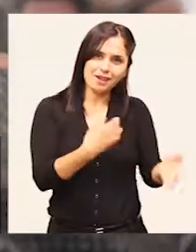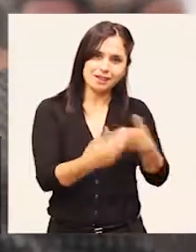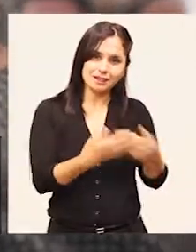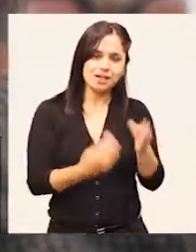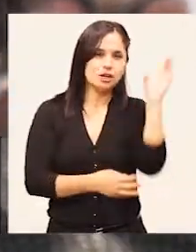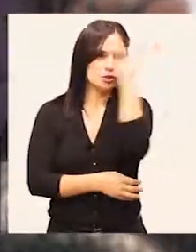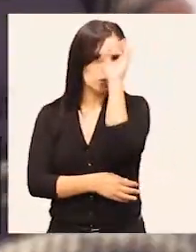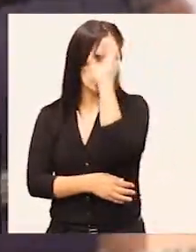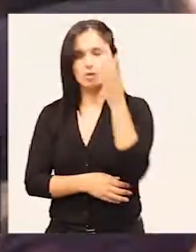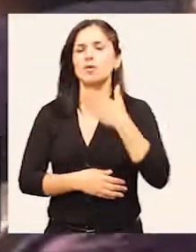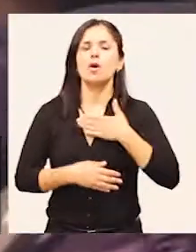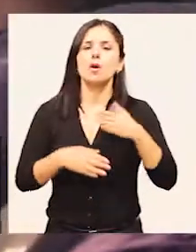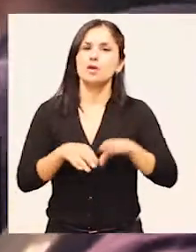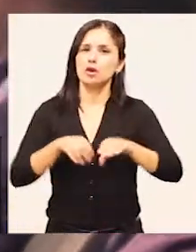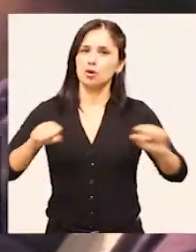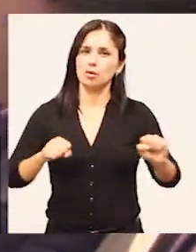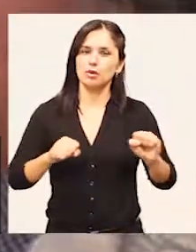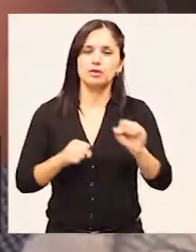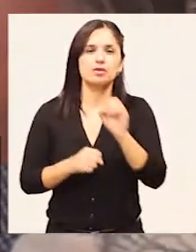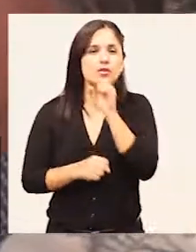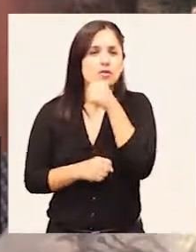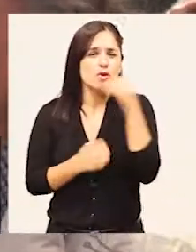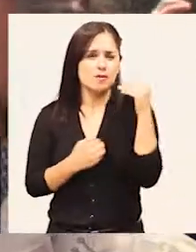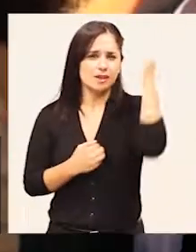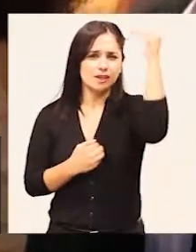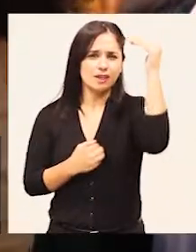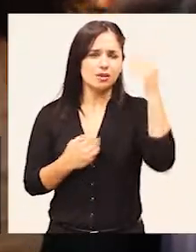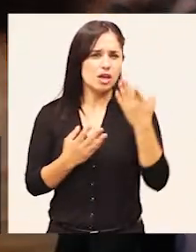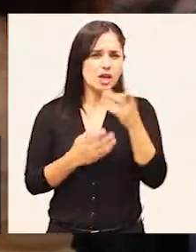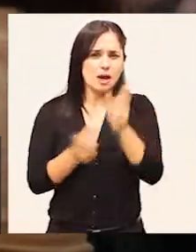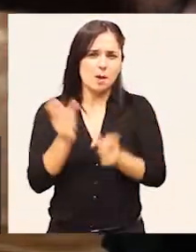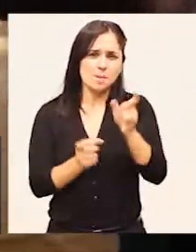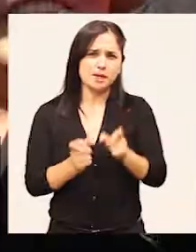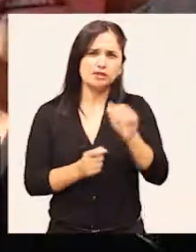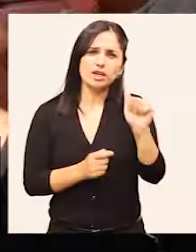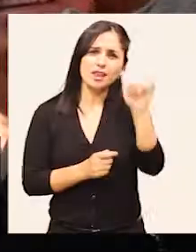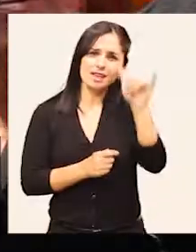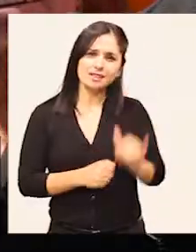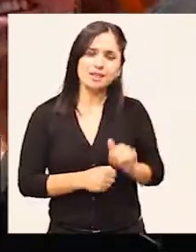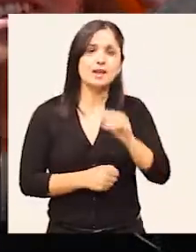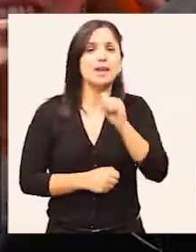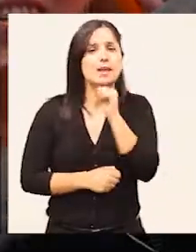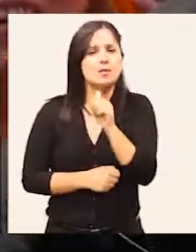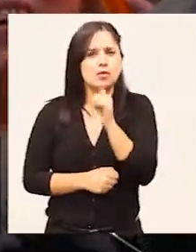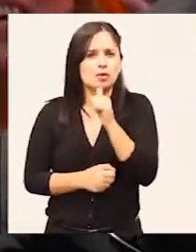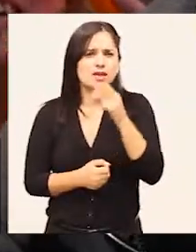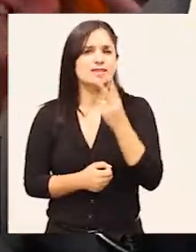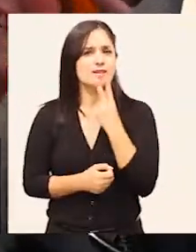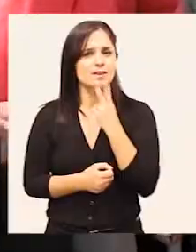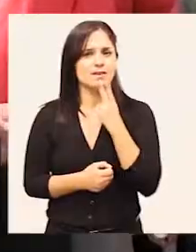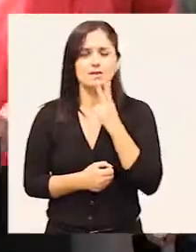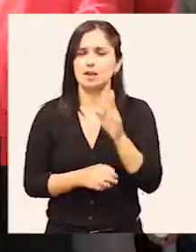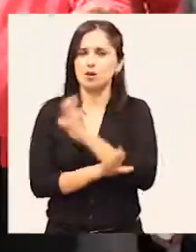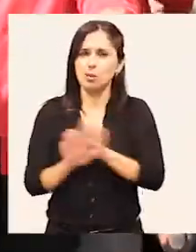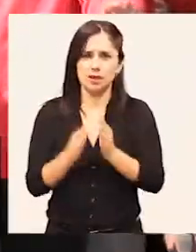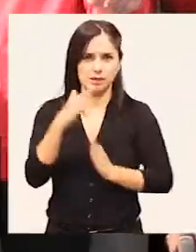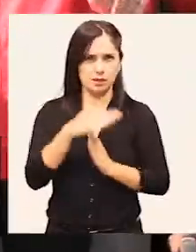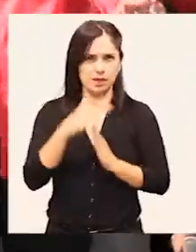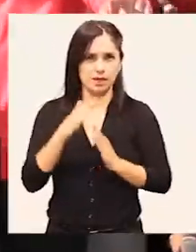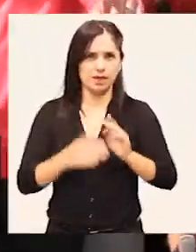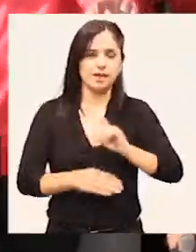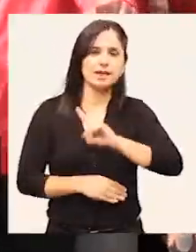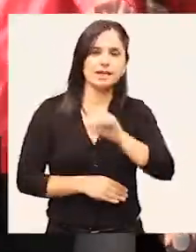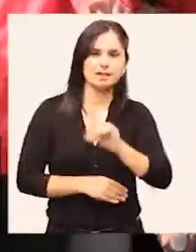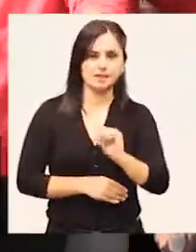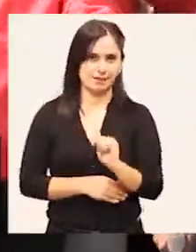Mi compromiso es con los adultos mayores y con esos 20.000 aysenninos en condición de pobreza. Por eso, Aysén no puede seguir esperando. ¡Sandoval,